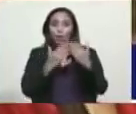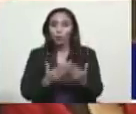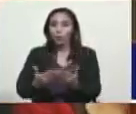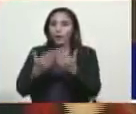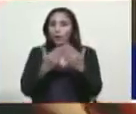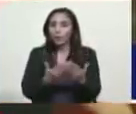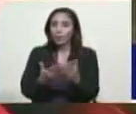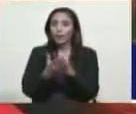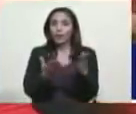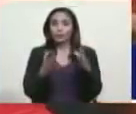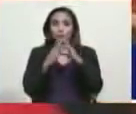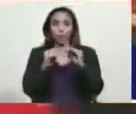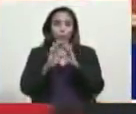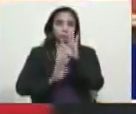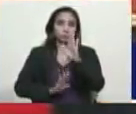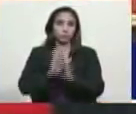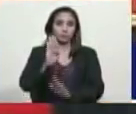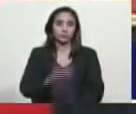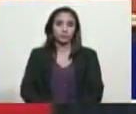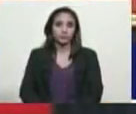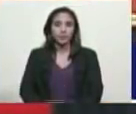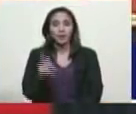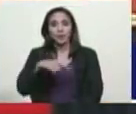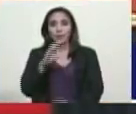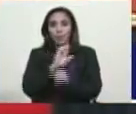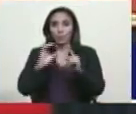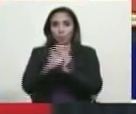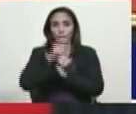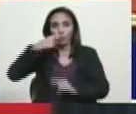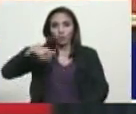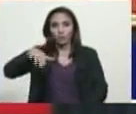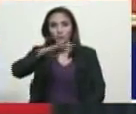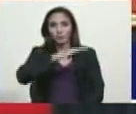calidad educativa y cultural del pueblo.